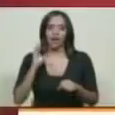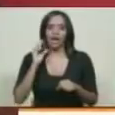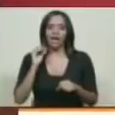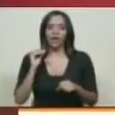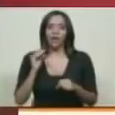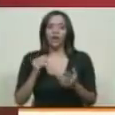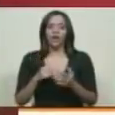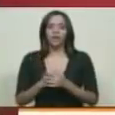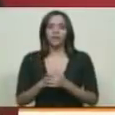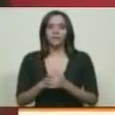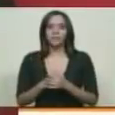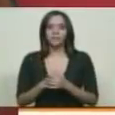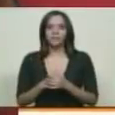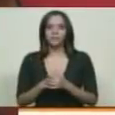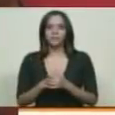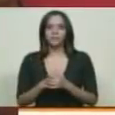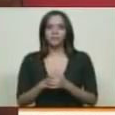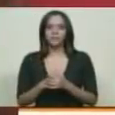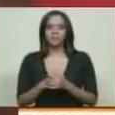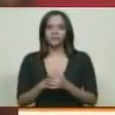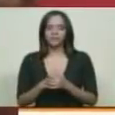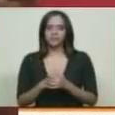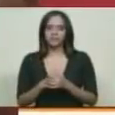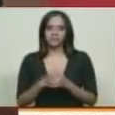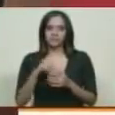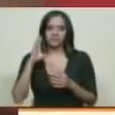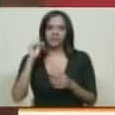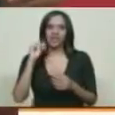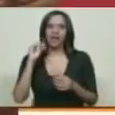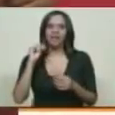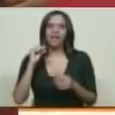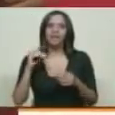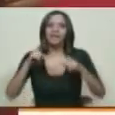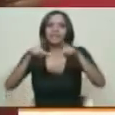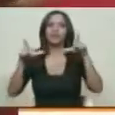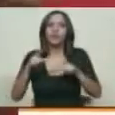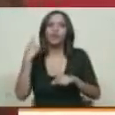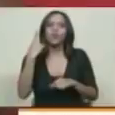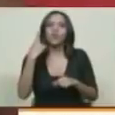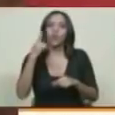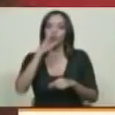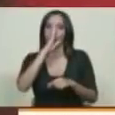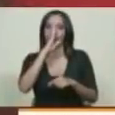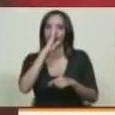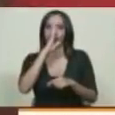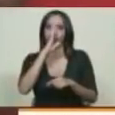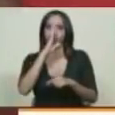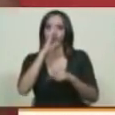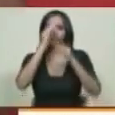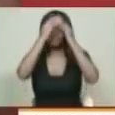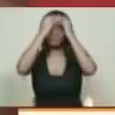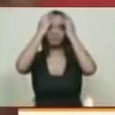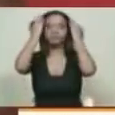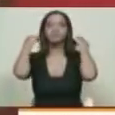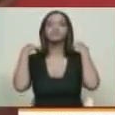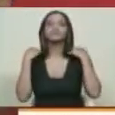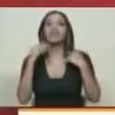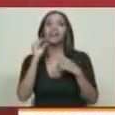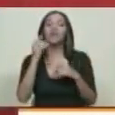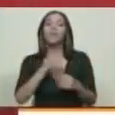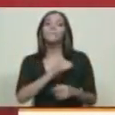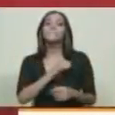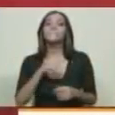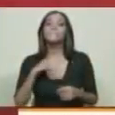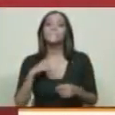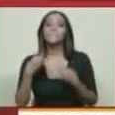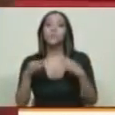en esa transmisión, hablaba de la situación, uno, con los bancos, ¿verdad? Y se lo dio. Pero mira, público y privado. Ajá. Habló de las dos. Pero mira